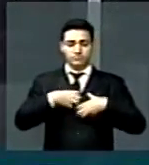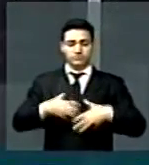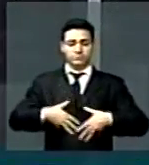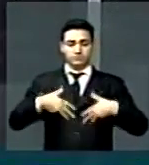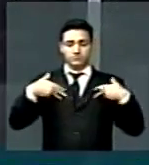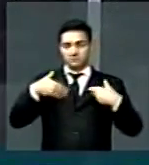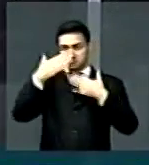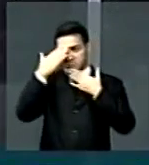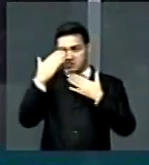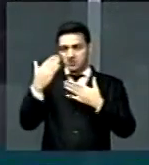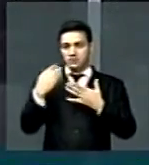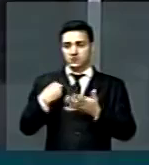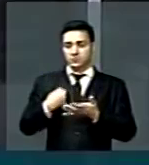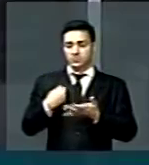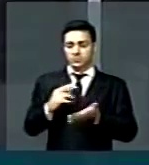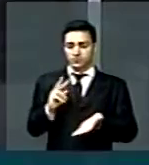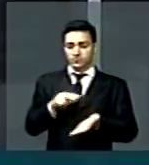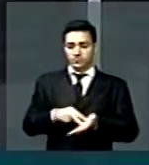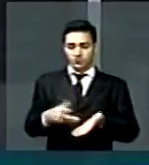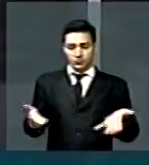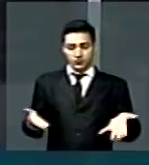grata presencia esta mañana,